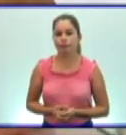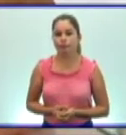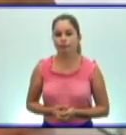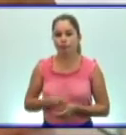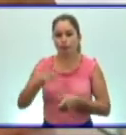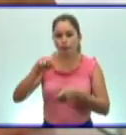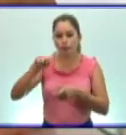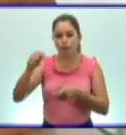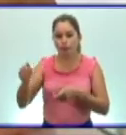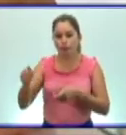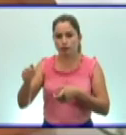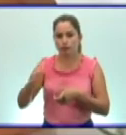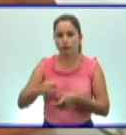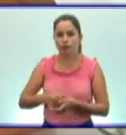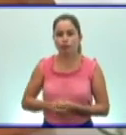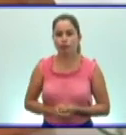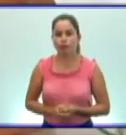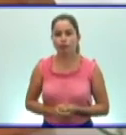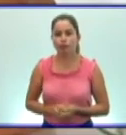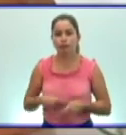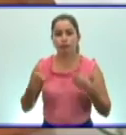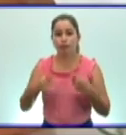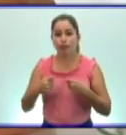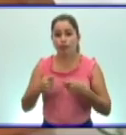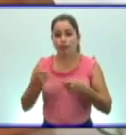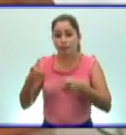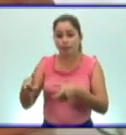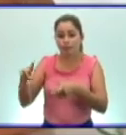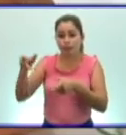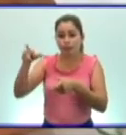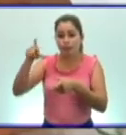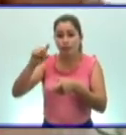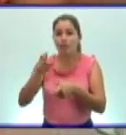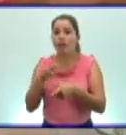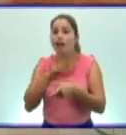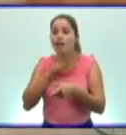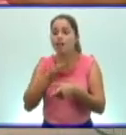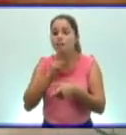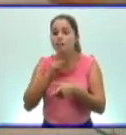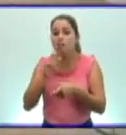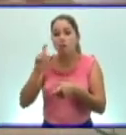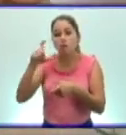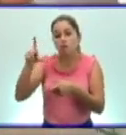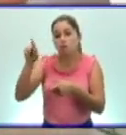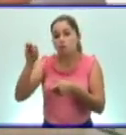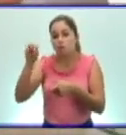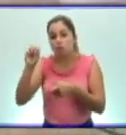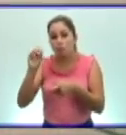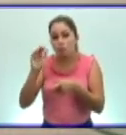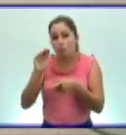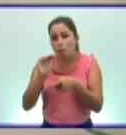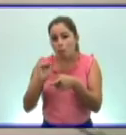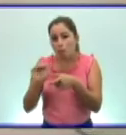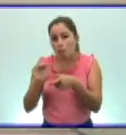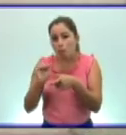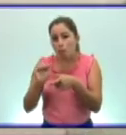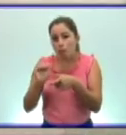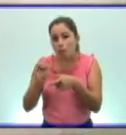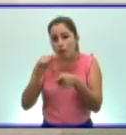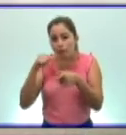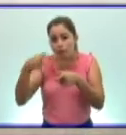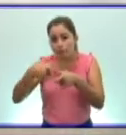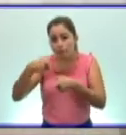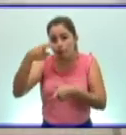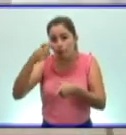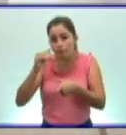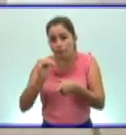Destapamos y debemos añadir agua hasta unos centímetros por debajo de la marca de enrase o